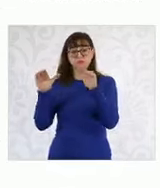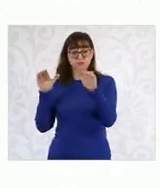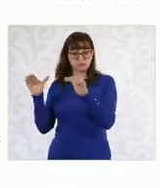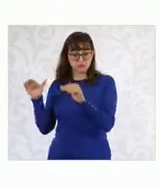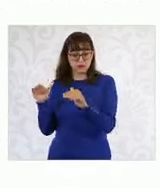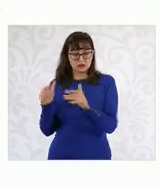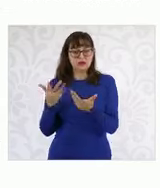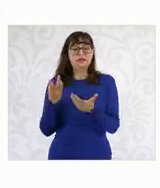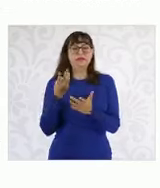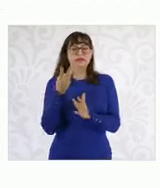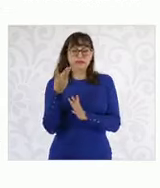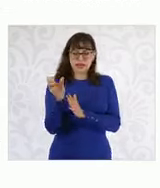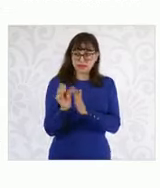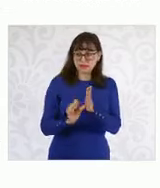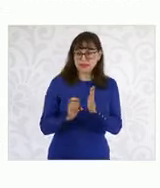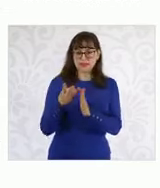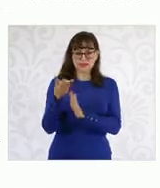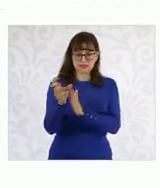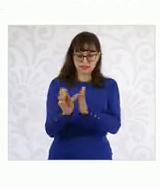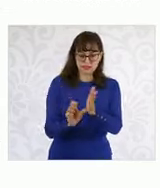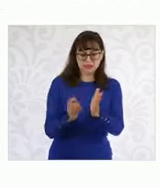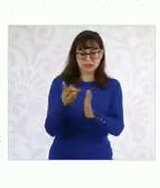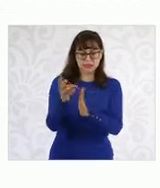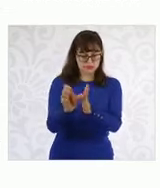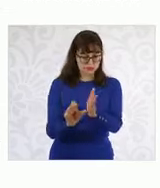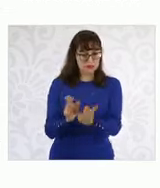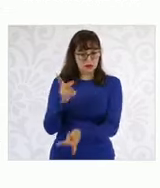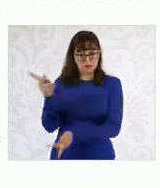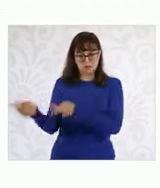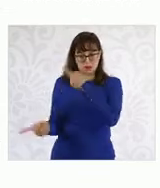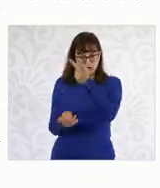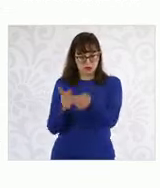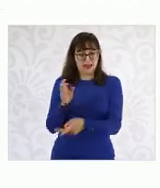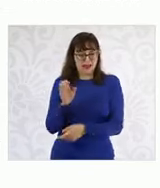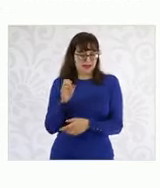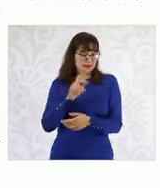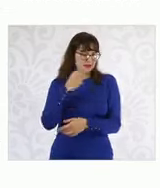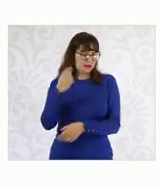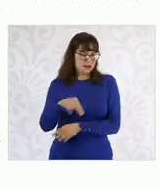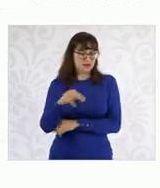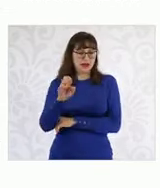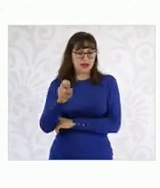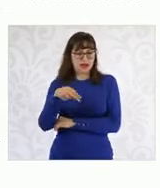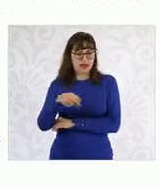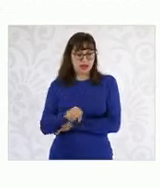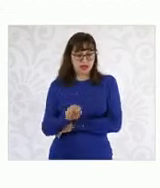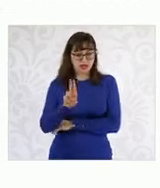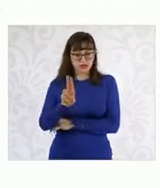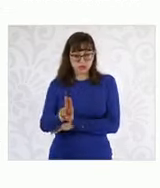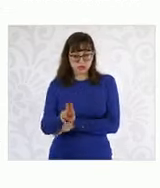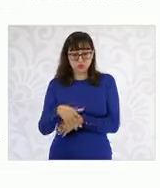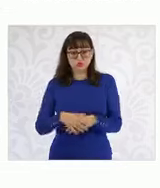forma trimestral. Esta tuvo su nivel más bajo desde que se realiza, registrando un